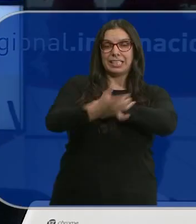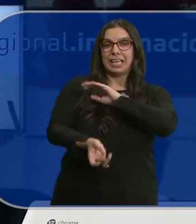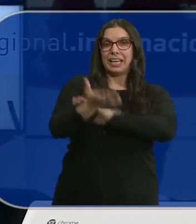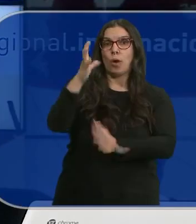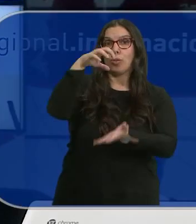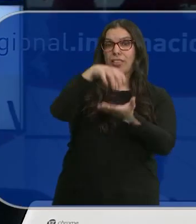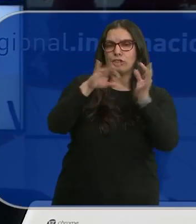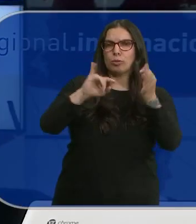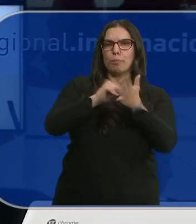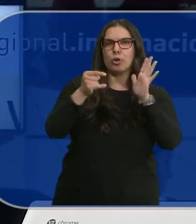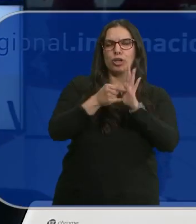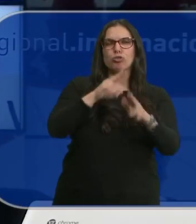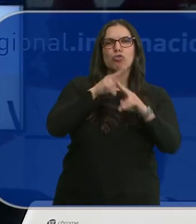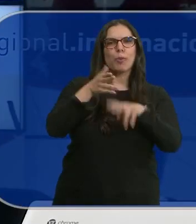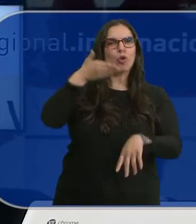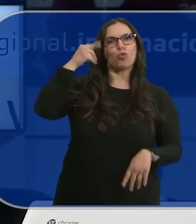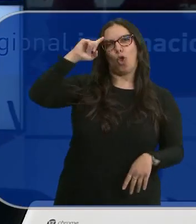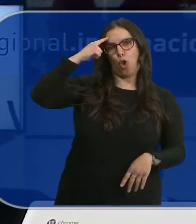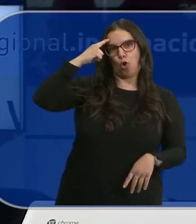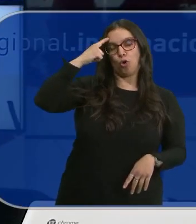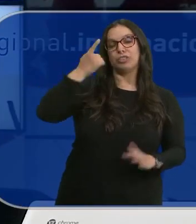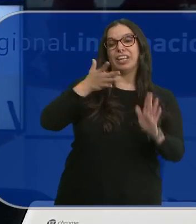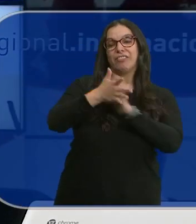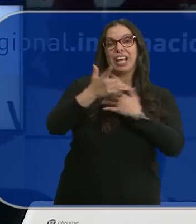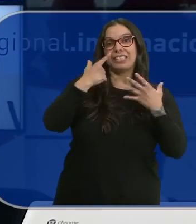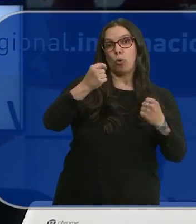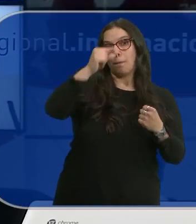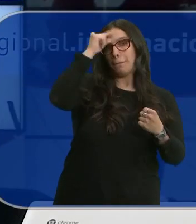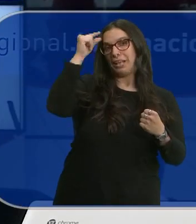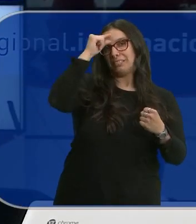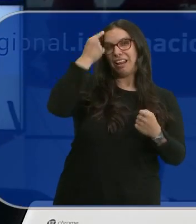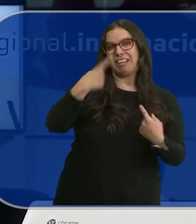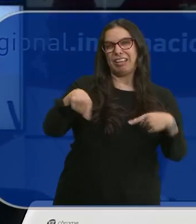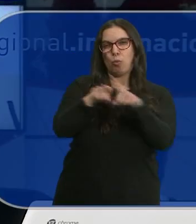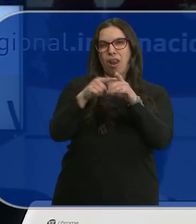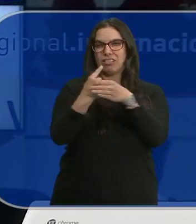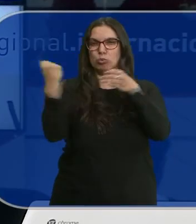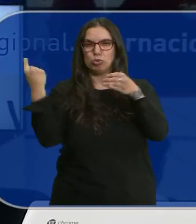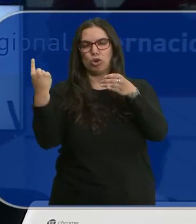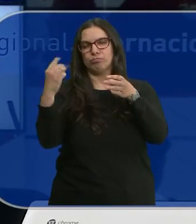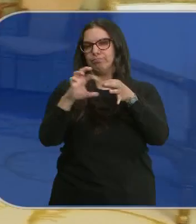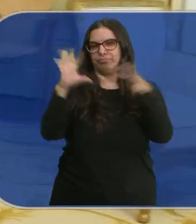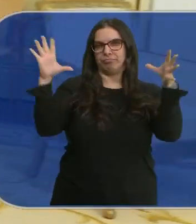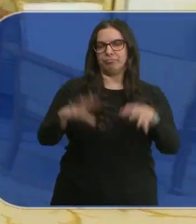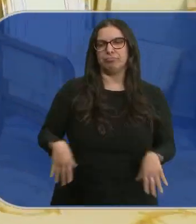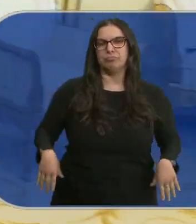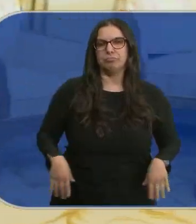Ranquines con su proyecto Orgullo Loco. Con él se busca que la salud mental no sea sinónimo de exclusión social.